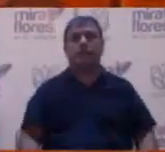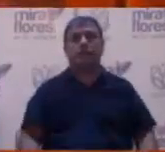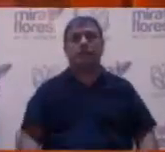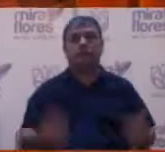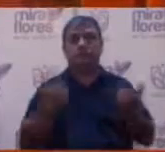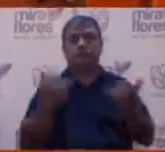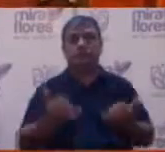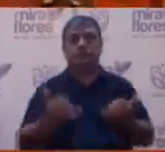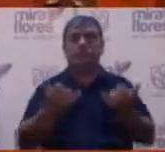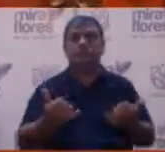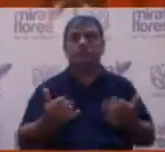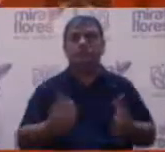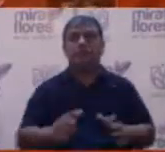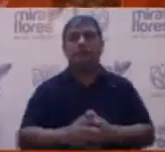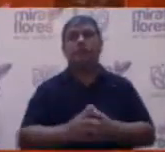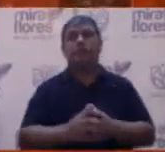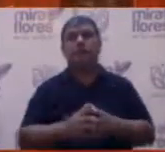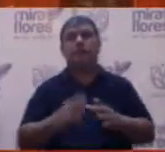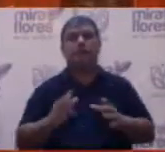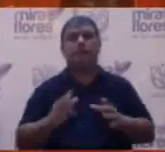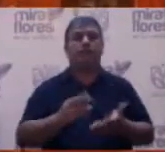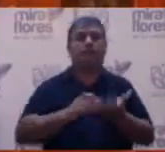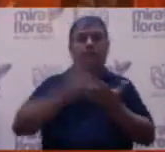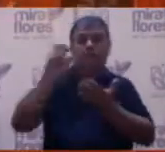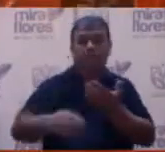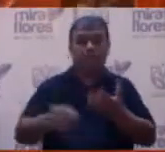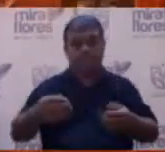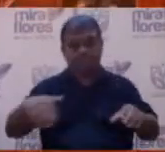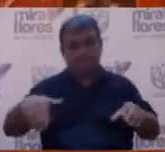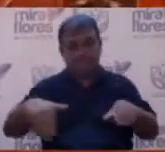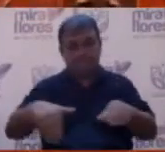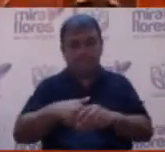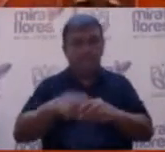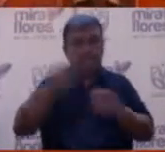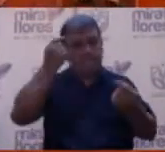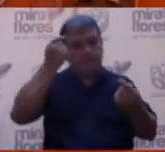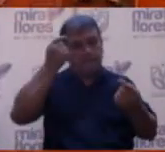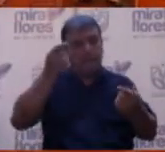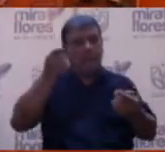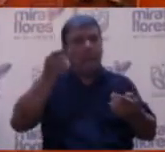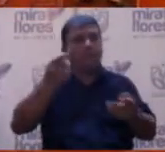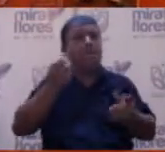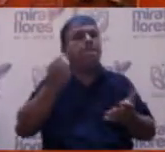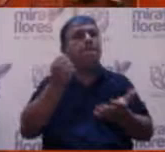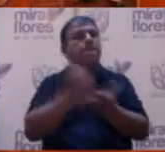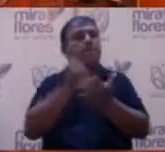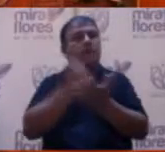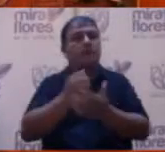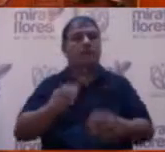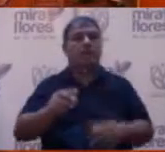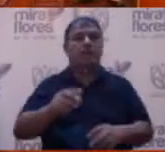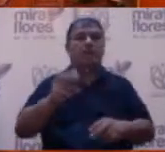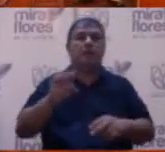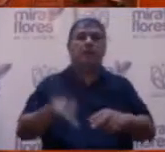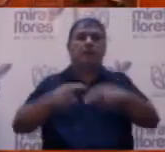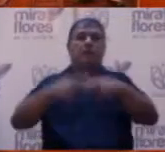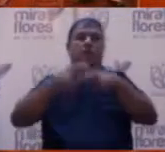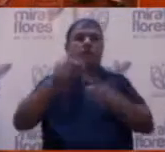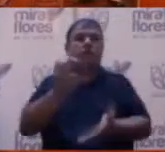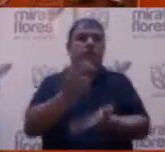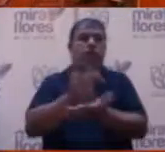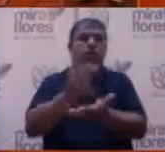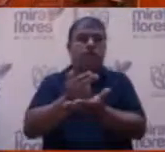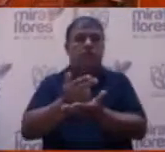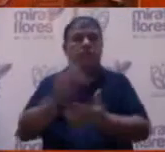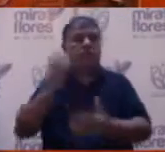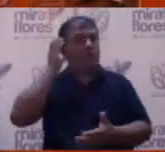Orden del día. Proyecto de ordenanza que aprueba la tasa de estacionamiento vehicular en el distrito de Miraflores. Al